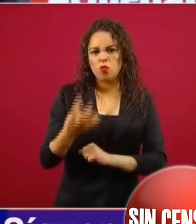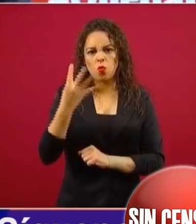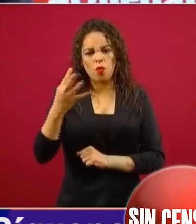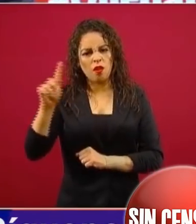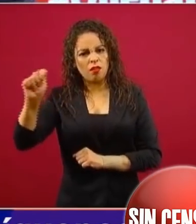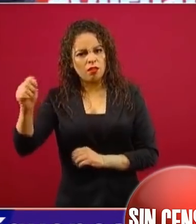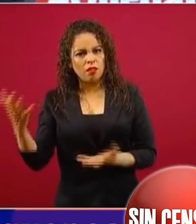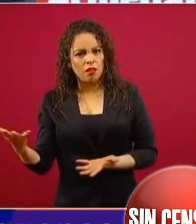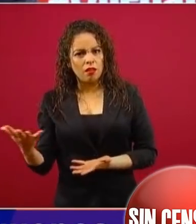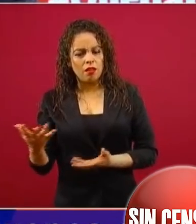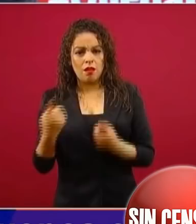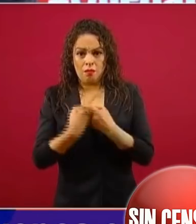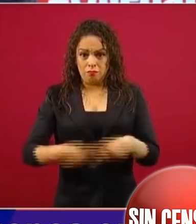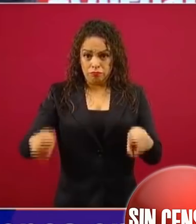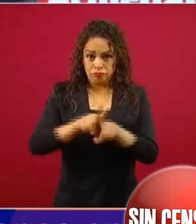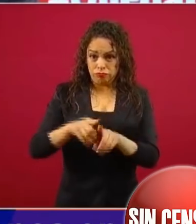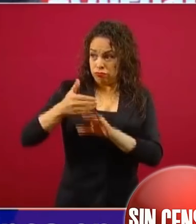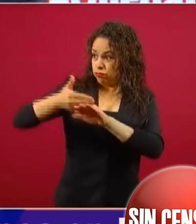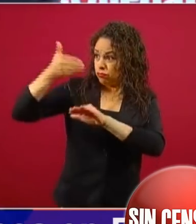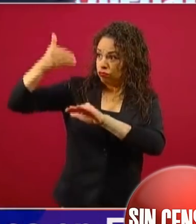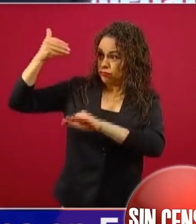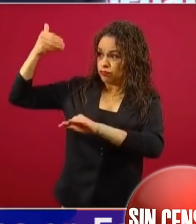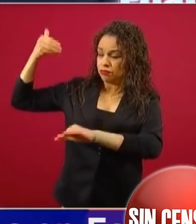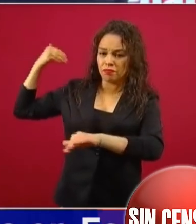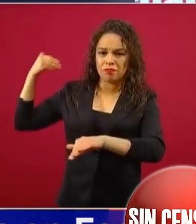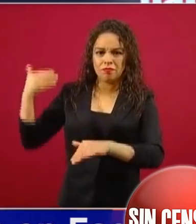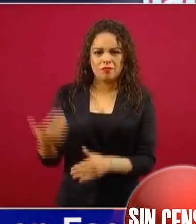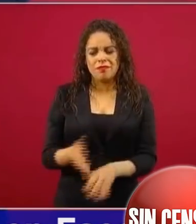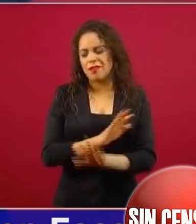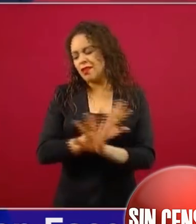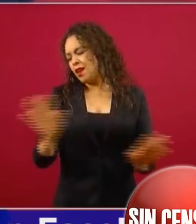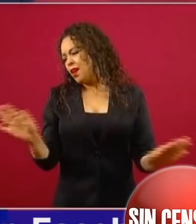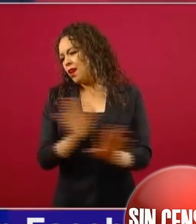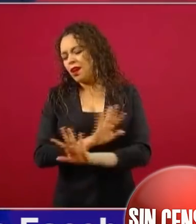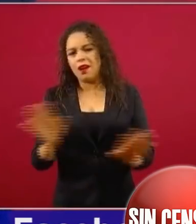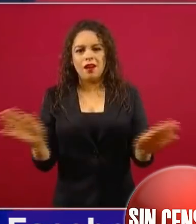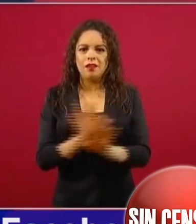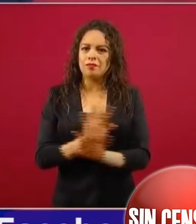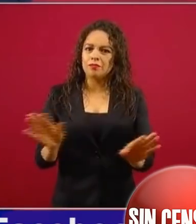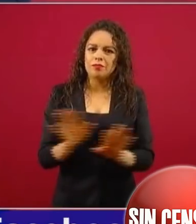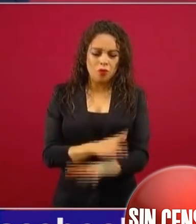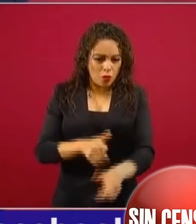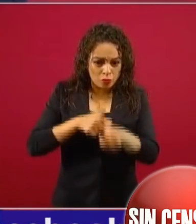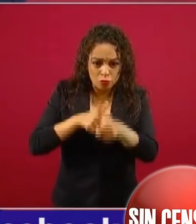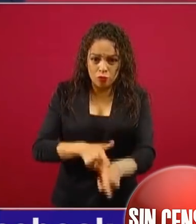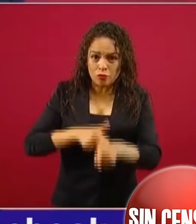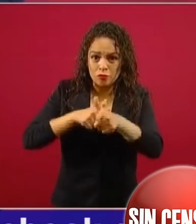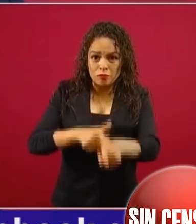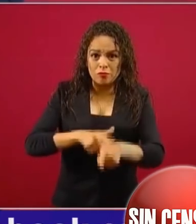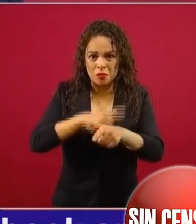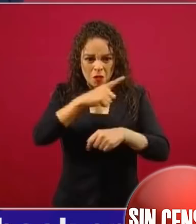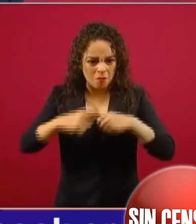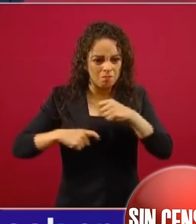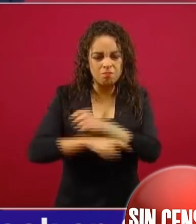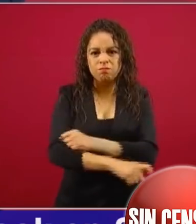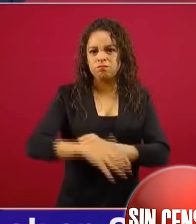más de lo mismo, ya no quiere que siga imperando la corrupción.